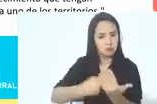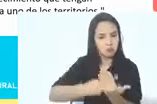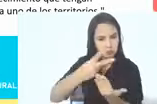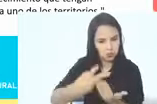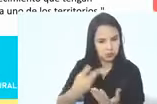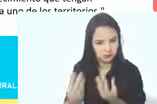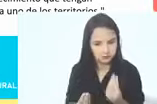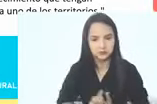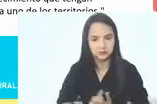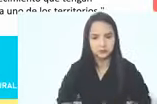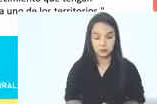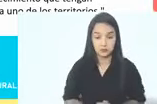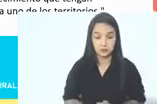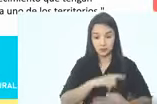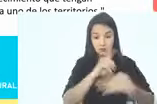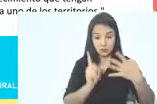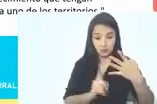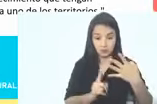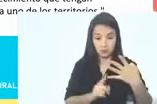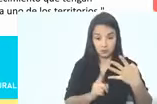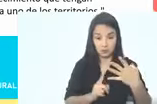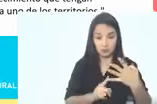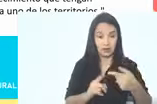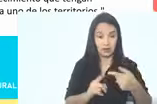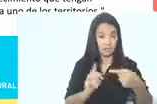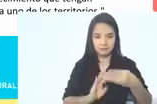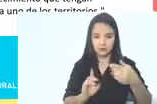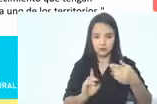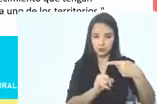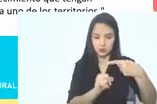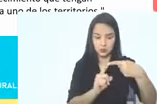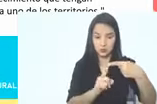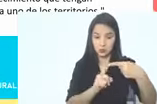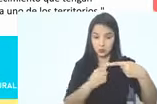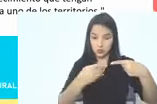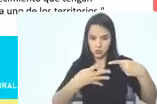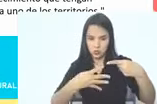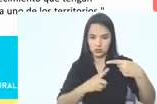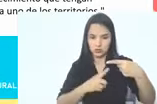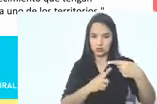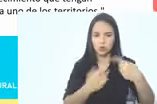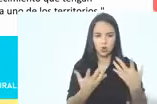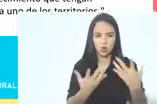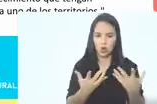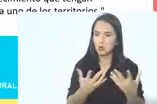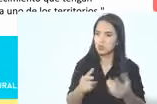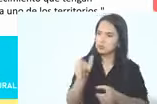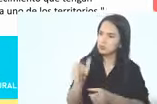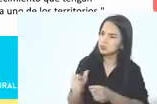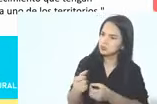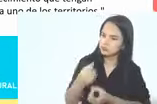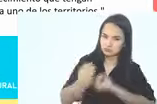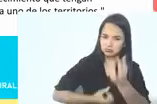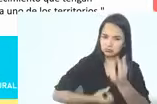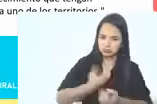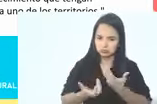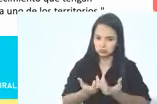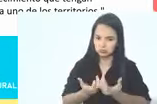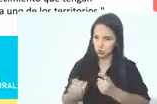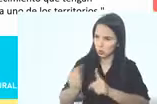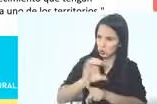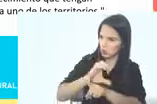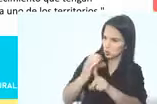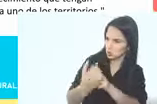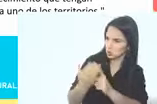Es Presentamos importante. a René Fernández, que es nuestro coordinador pedagógico y asesor metodológico de este maravilloso proyecto.